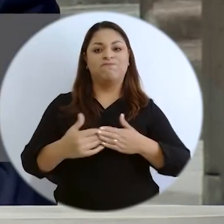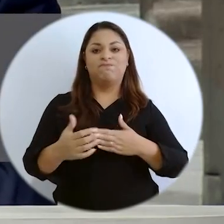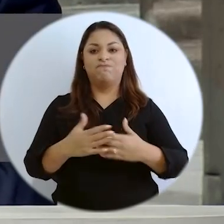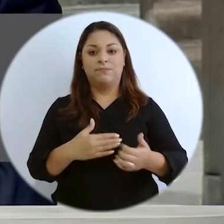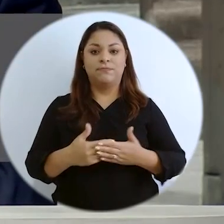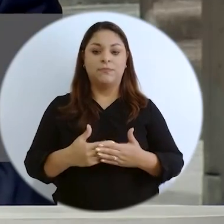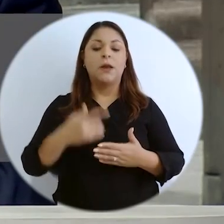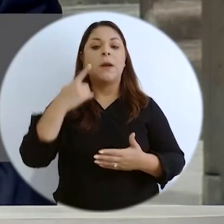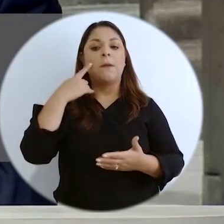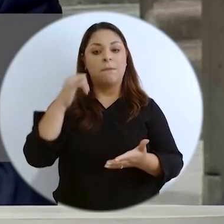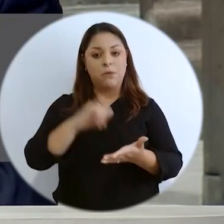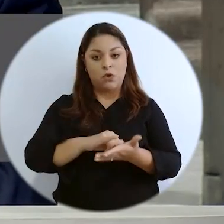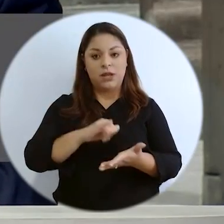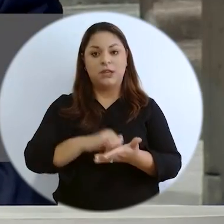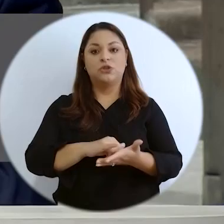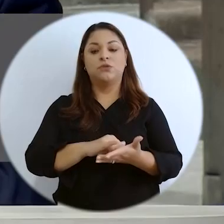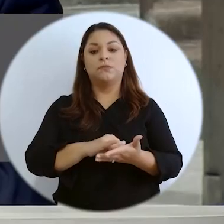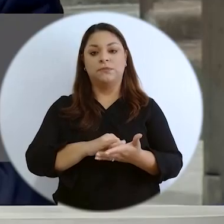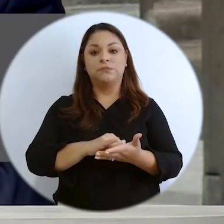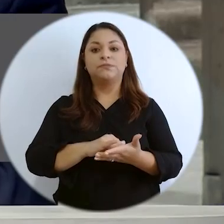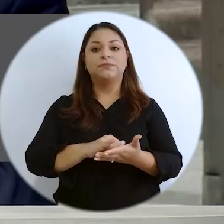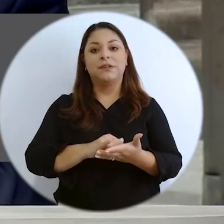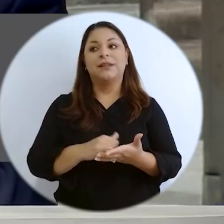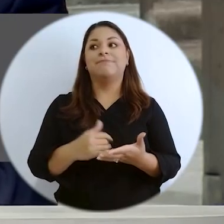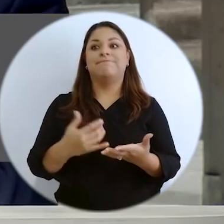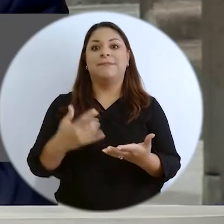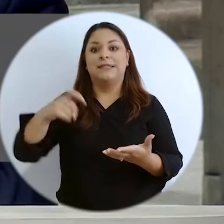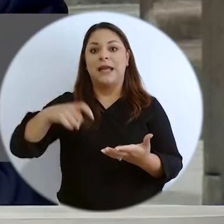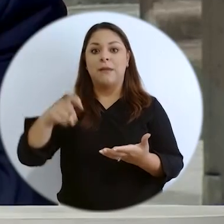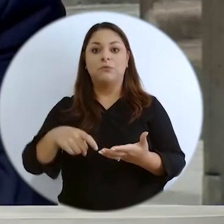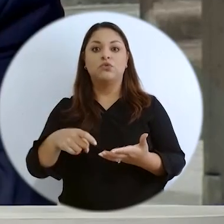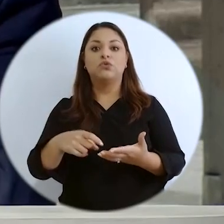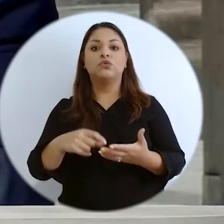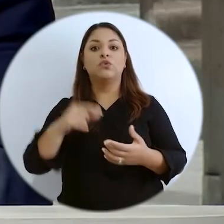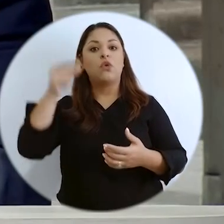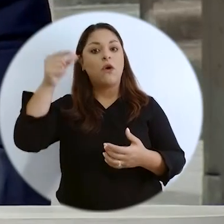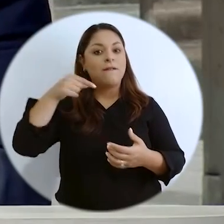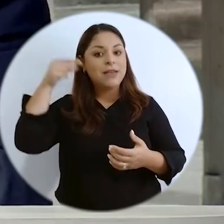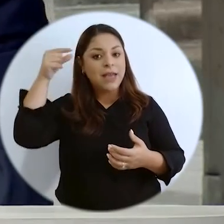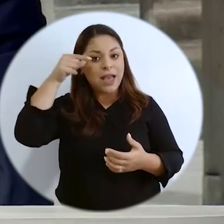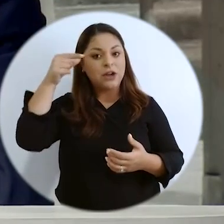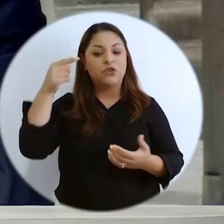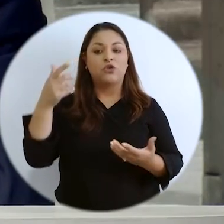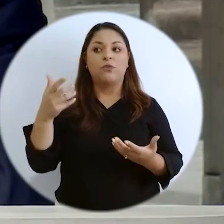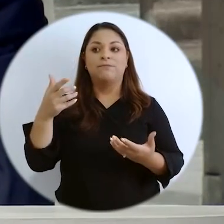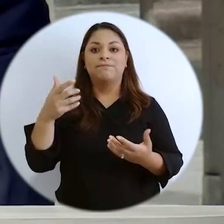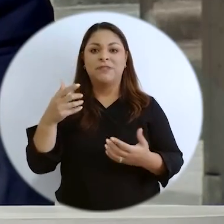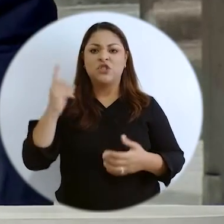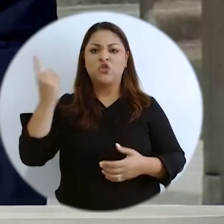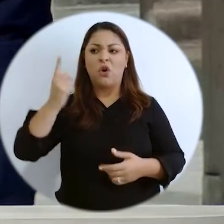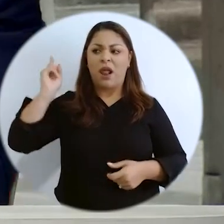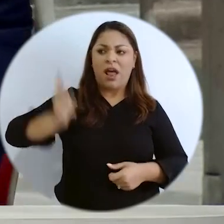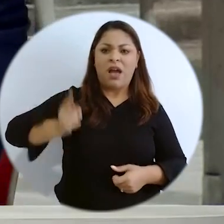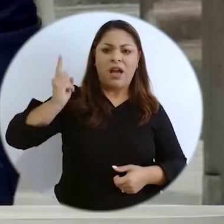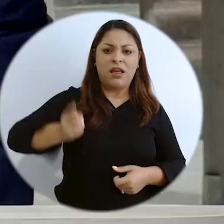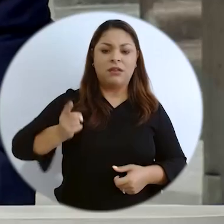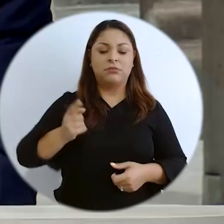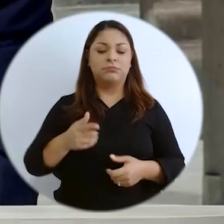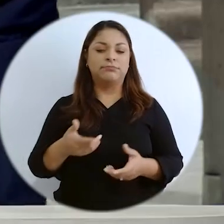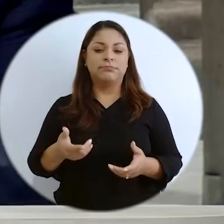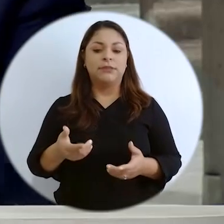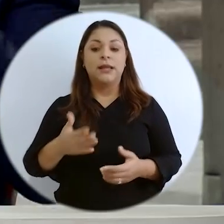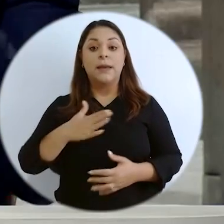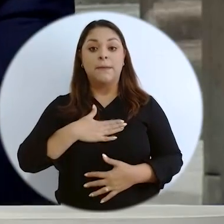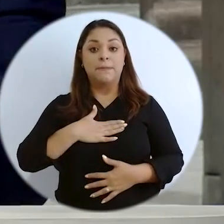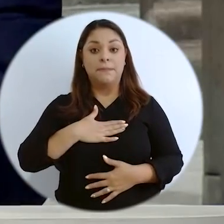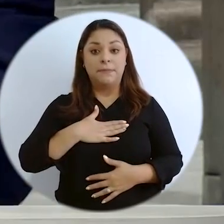lo que más nos incomoda. Por eso entonces la pretensión a un gobierno por decreto, un gobierno por la decisión.